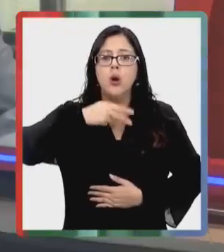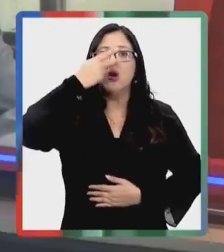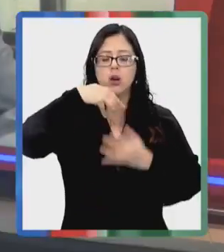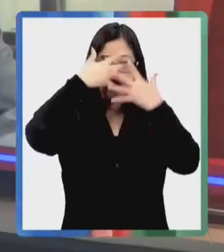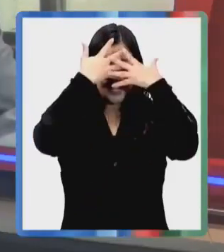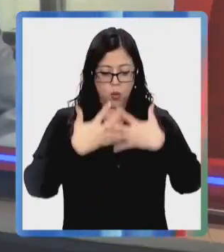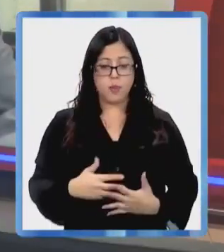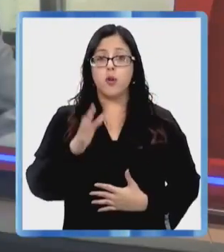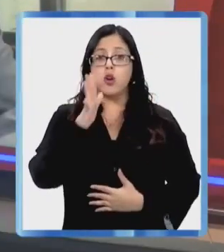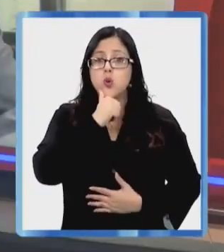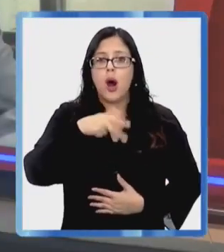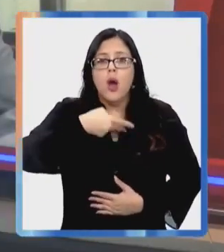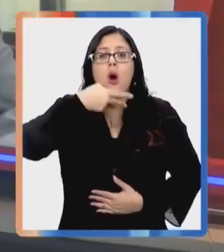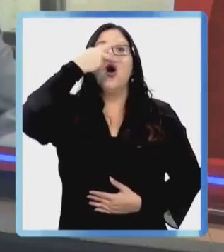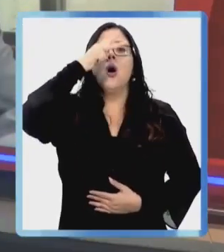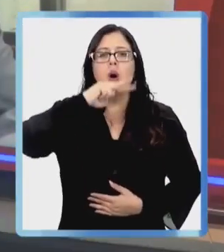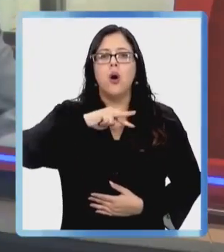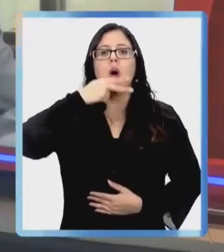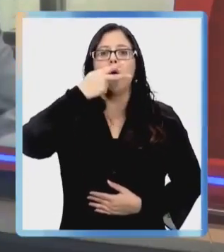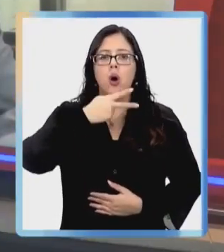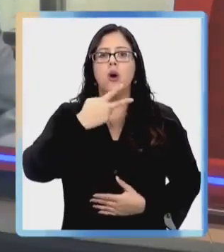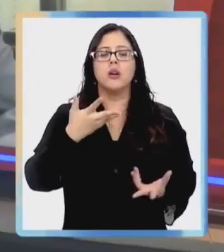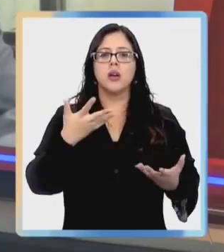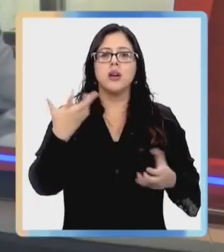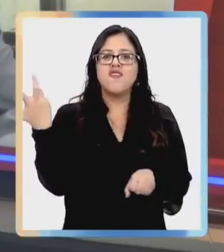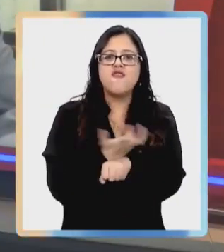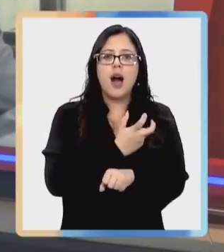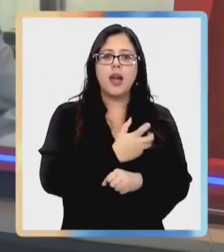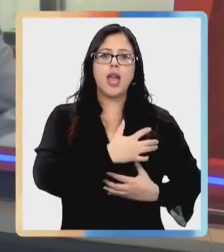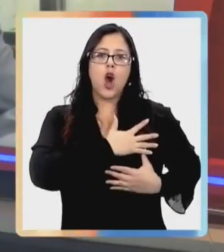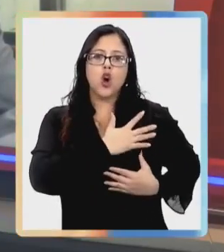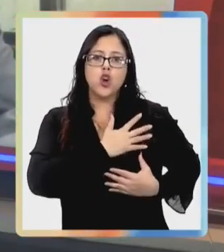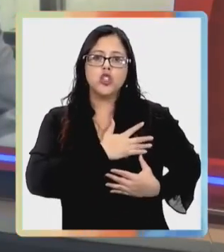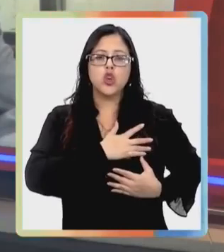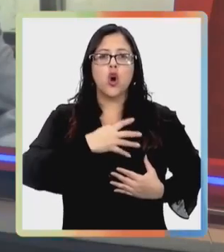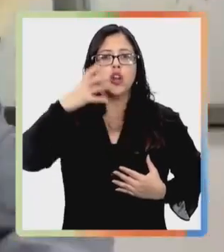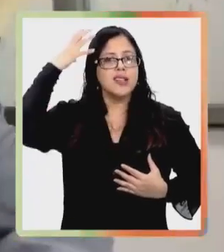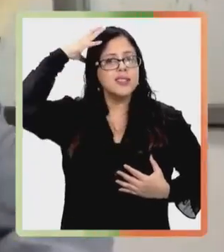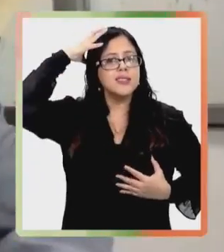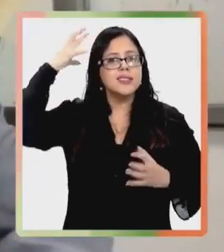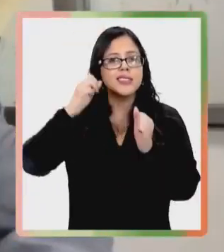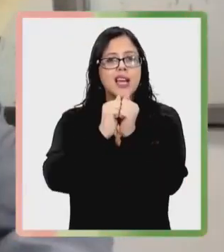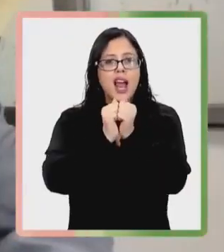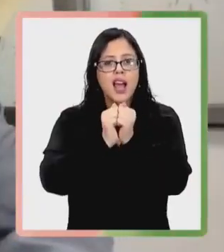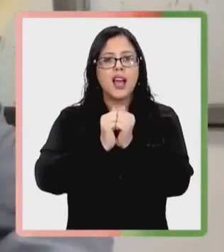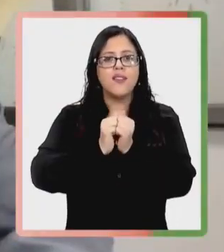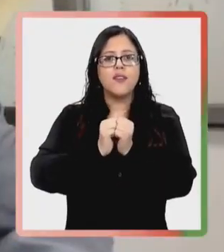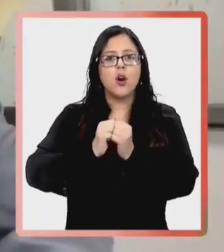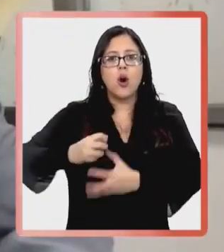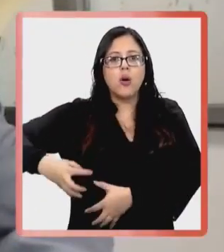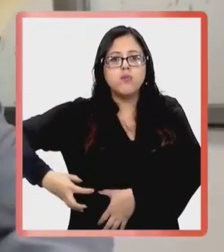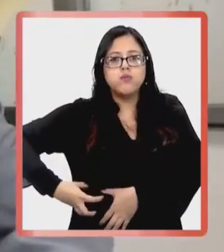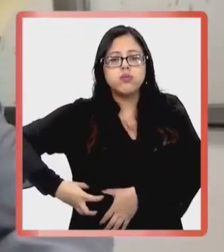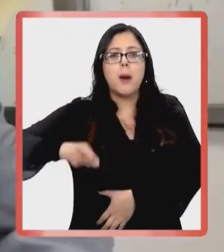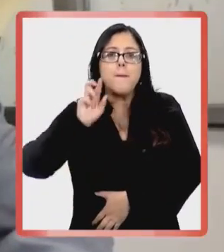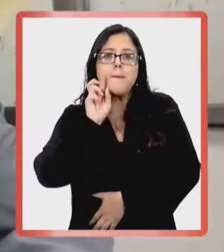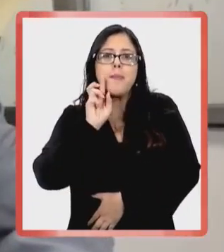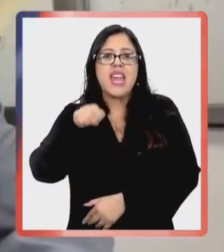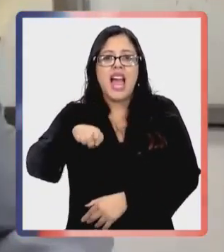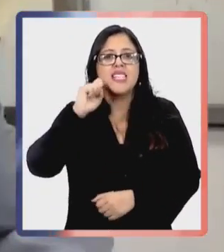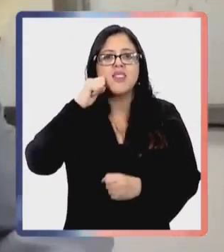oxígeno, todos sabemos eso, empieza a fallar el corazón, puede fallar el cerebro, pueden fallar los riñones, se llama